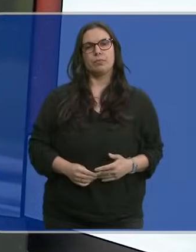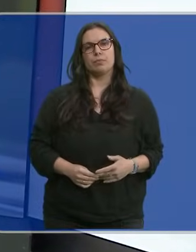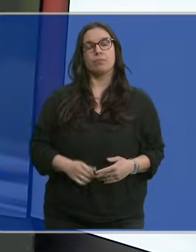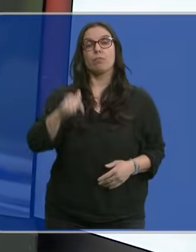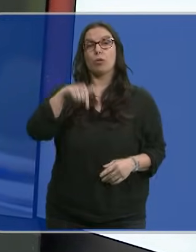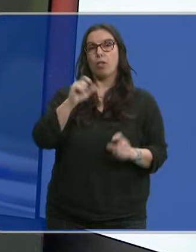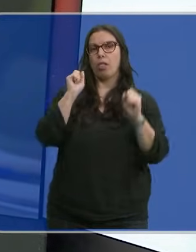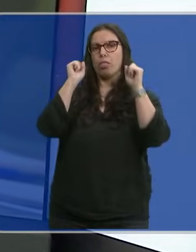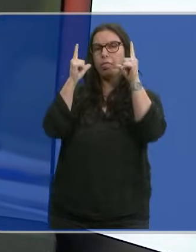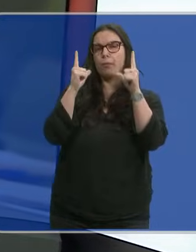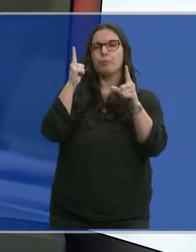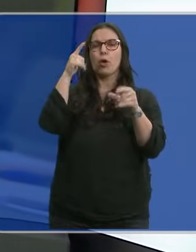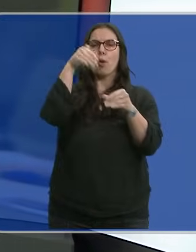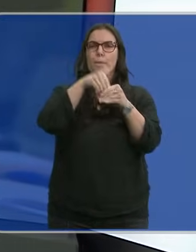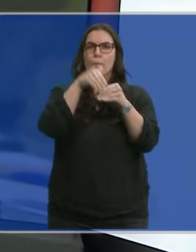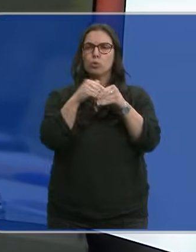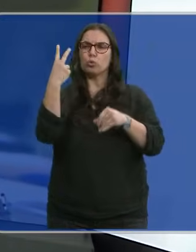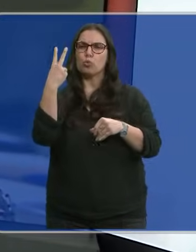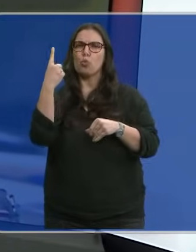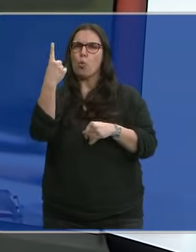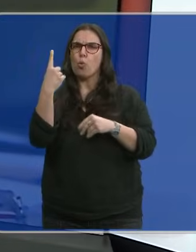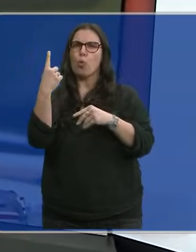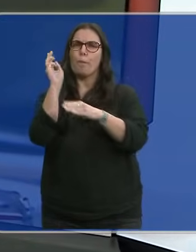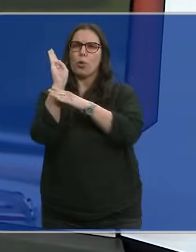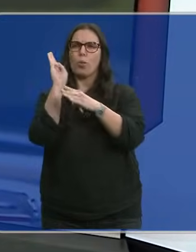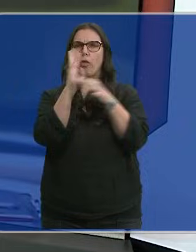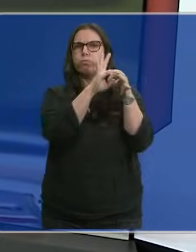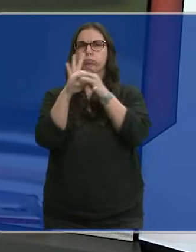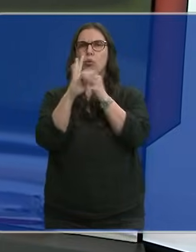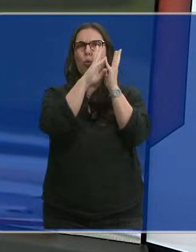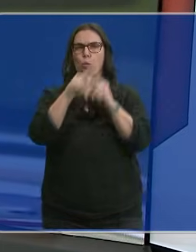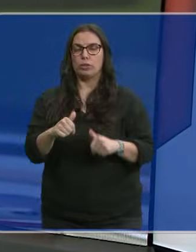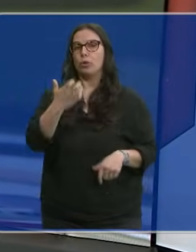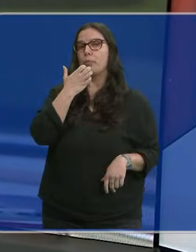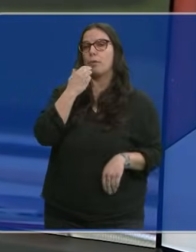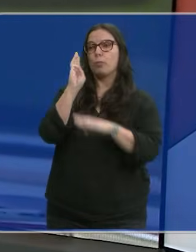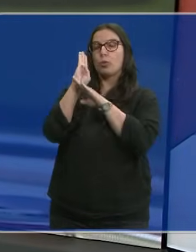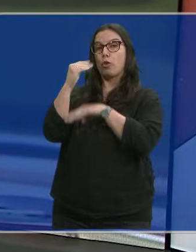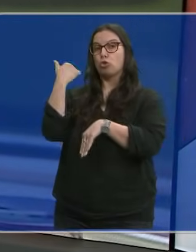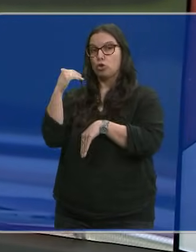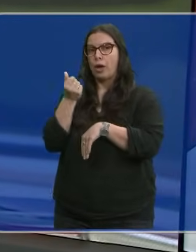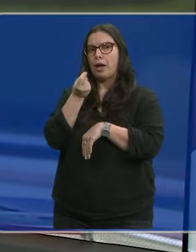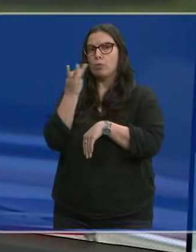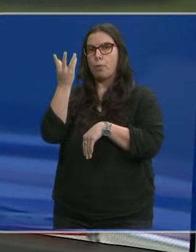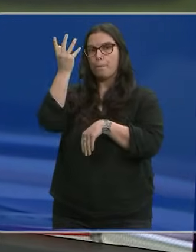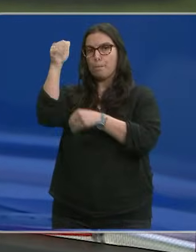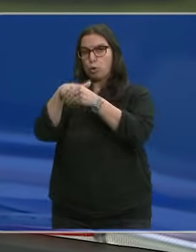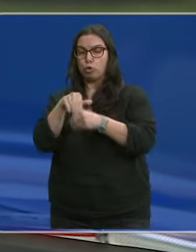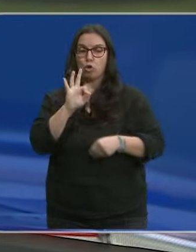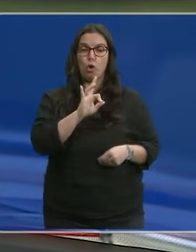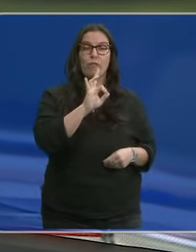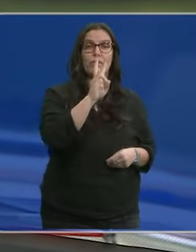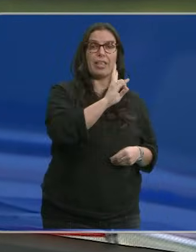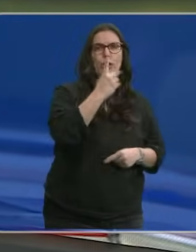Hoy descubriremos cuántos votos cuesta un escaño. Como escenario Castilla y León, un procurador de Soria no requiere los mismos votos que otro de